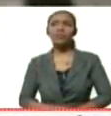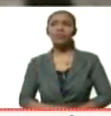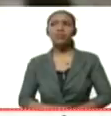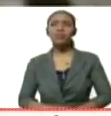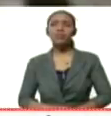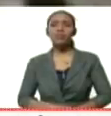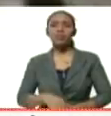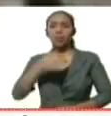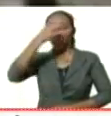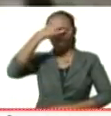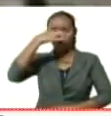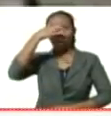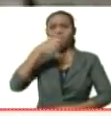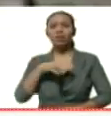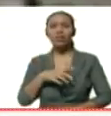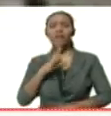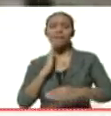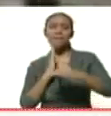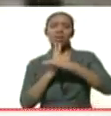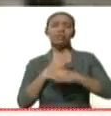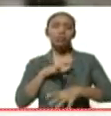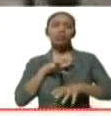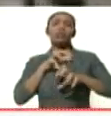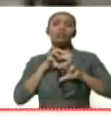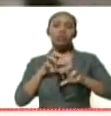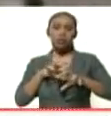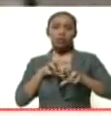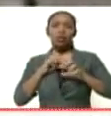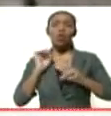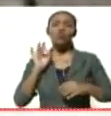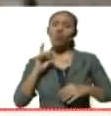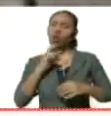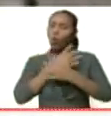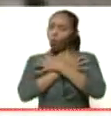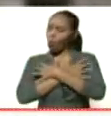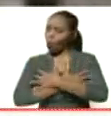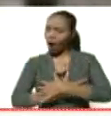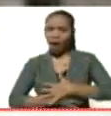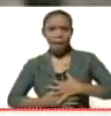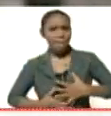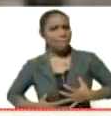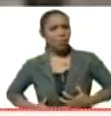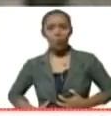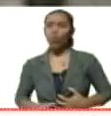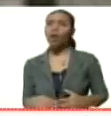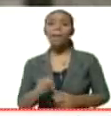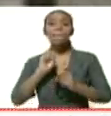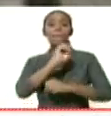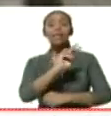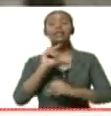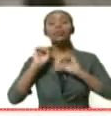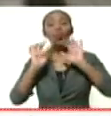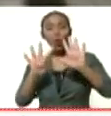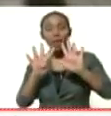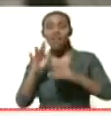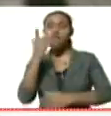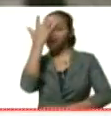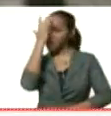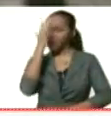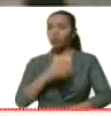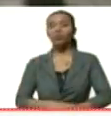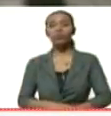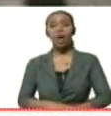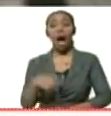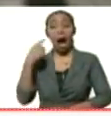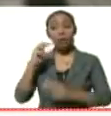Congestión nasal, dificultad respiratoria, se sentía, le dolía todo el cuerpo. Desde el 29 de febrero, habrá